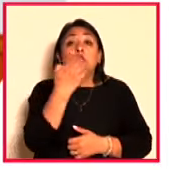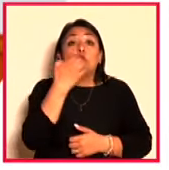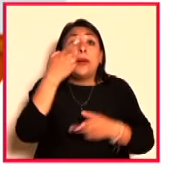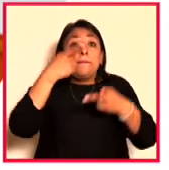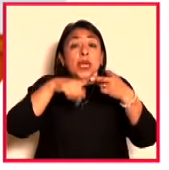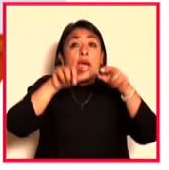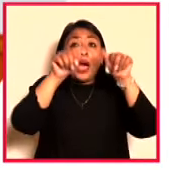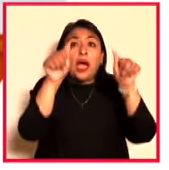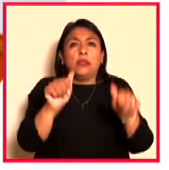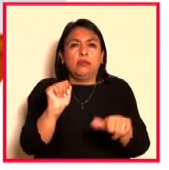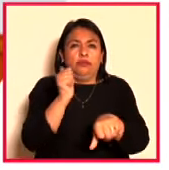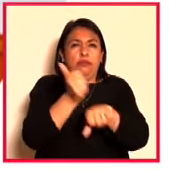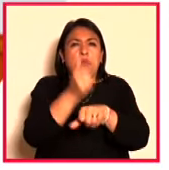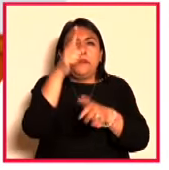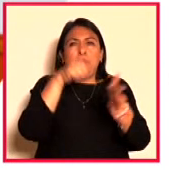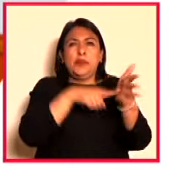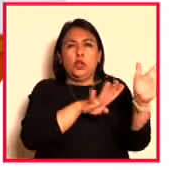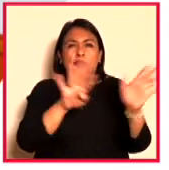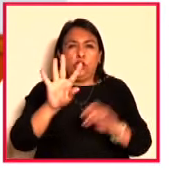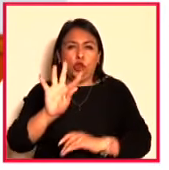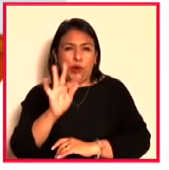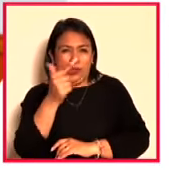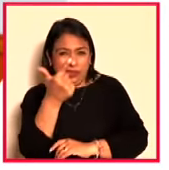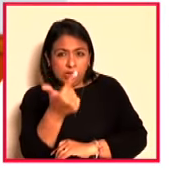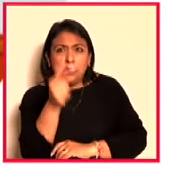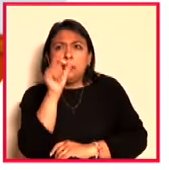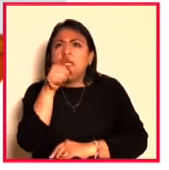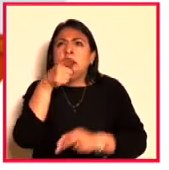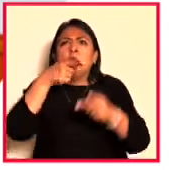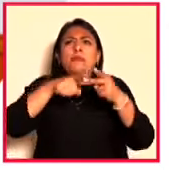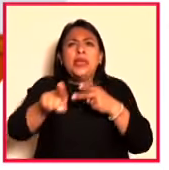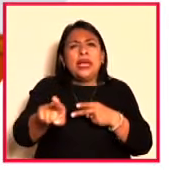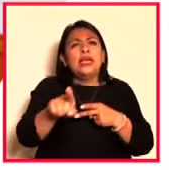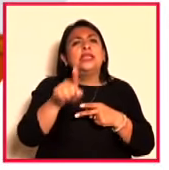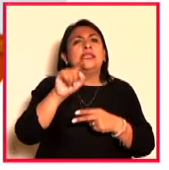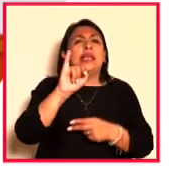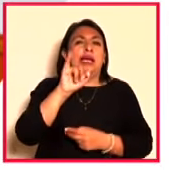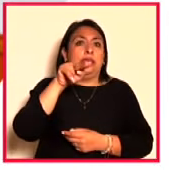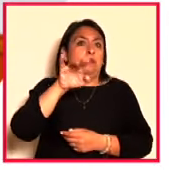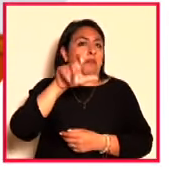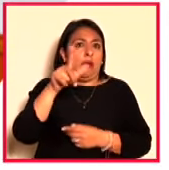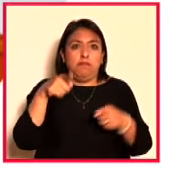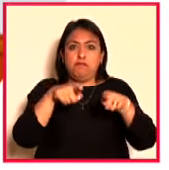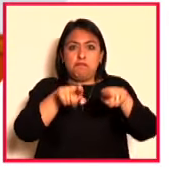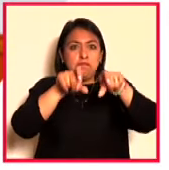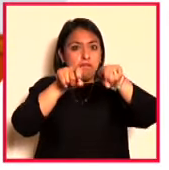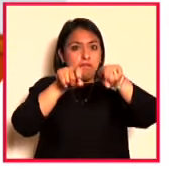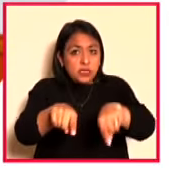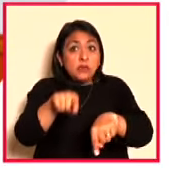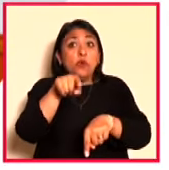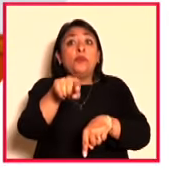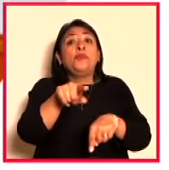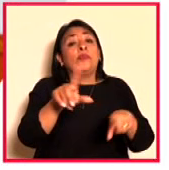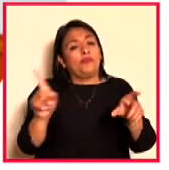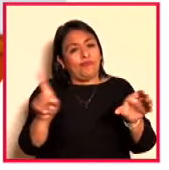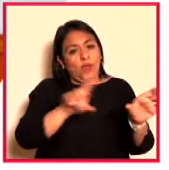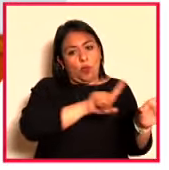en 1947, a la par del surgimiento del Instituto Nacional de Bellas Artes, del cual pasaron a formar